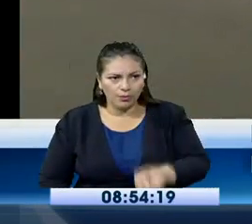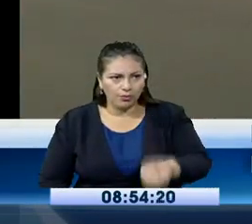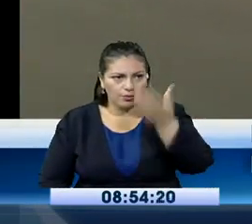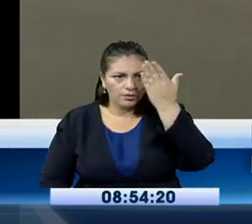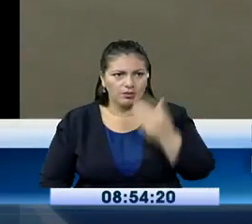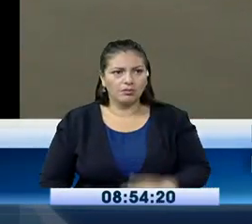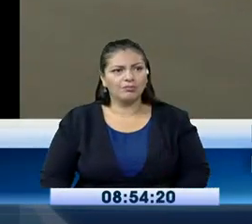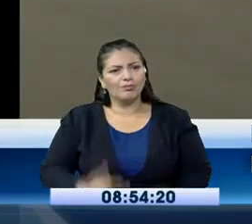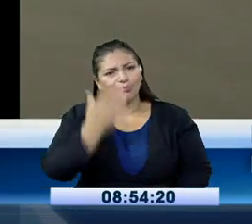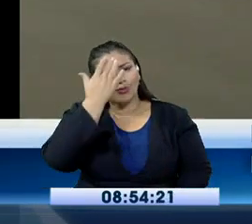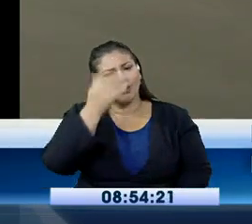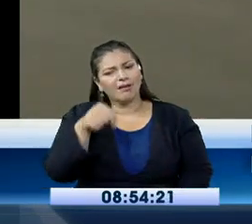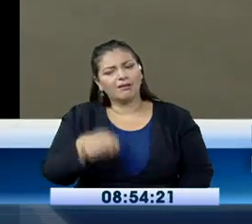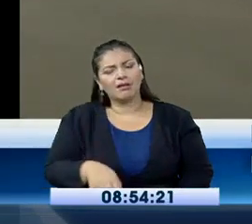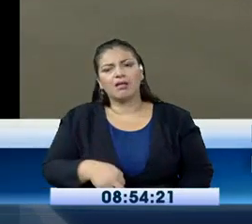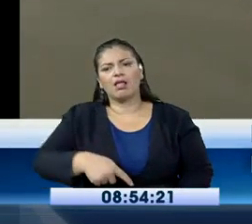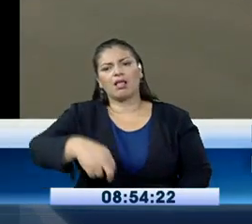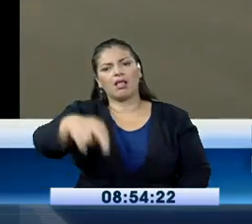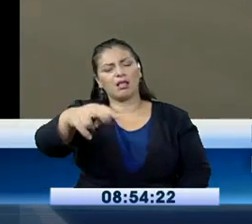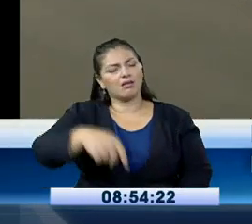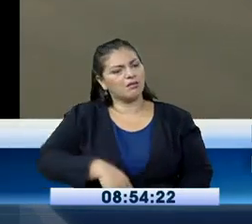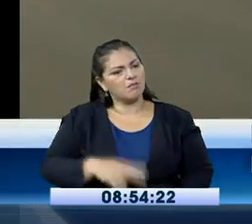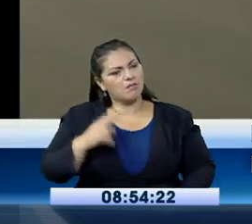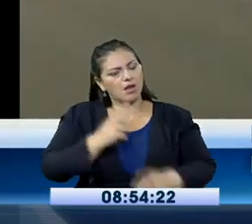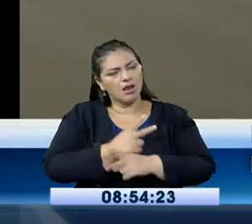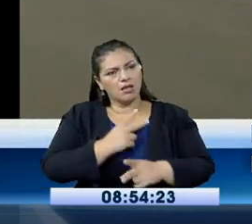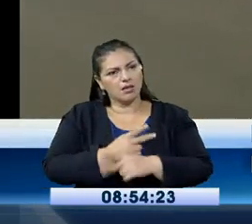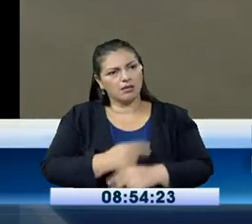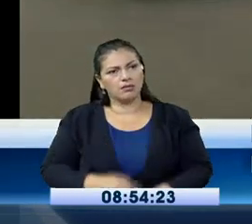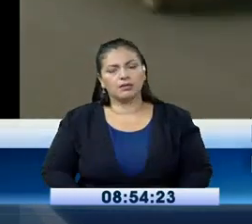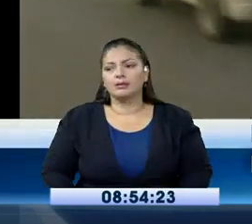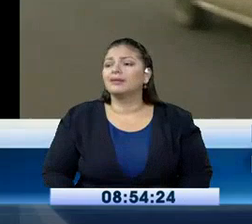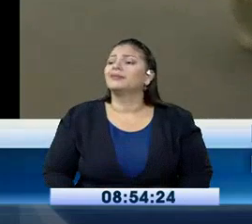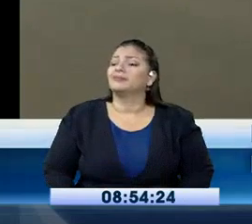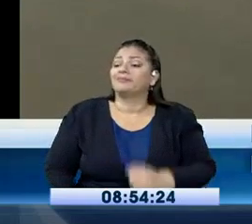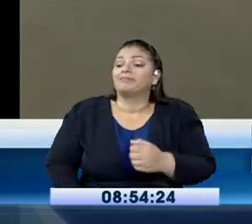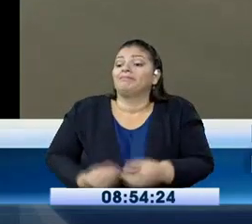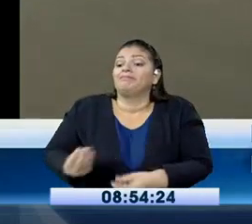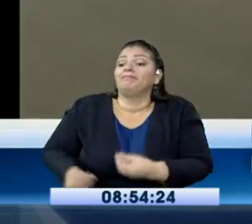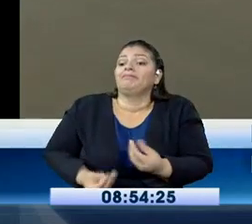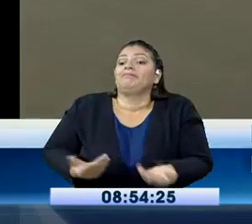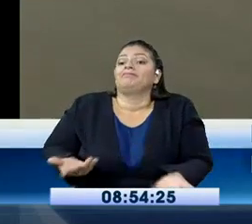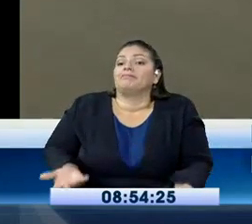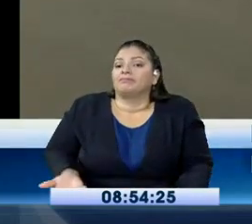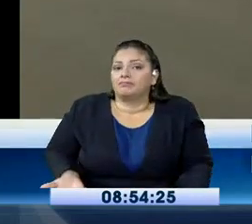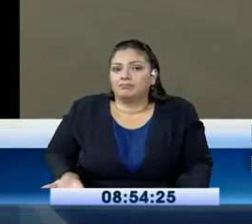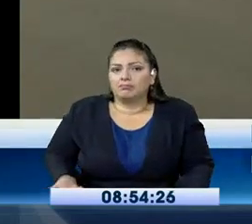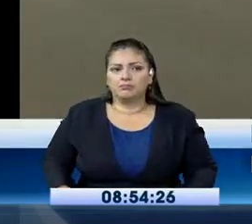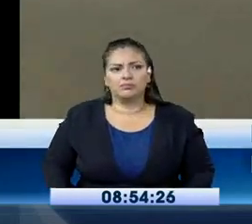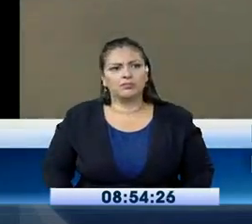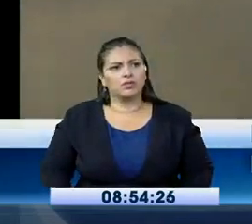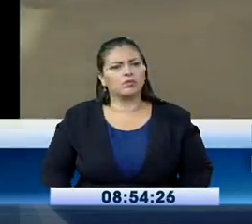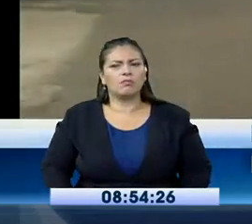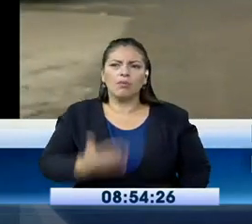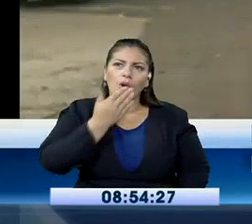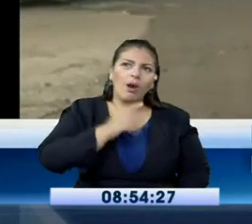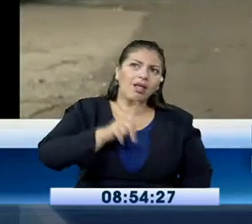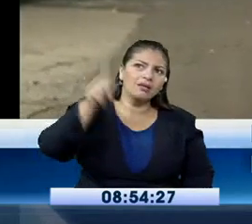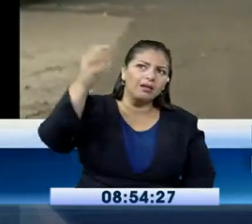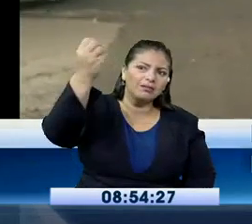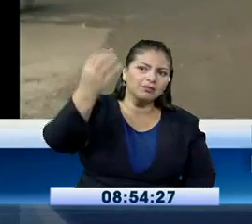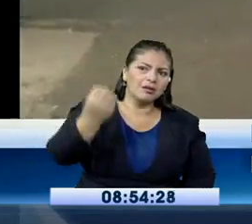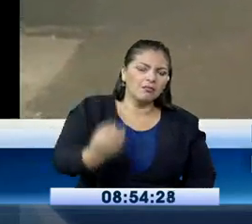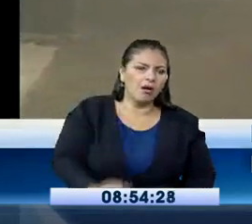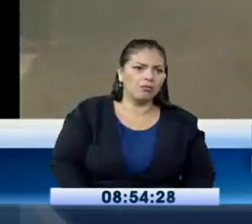cruzar por este lado de la vía perimetral? Bastante peligroso. Sí, no hay donde pasar. No hay dónde. ¿Y si camina hasta el semáforo, por ejemplo?